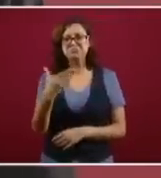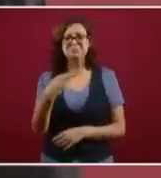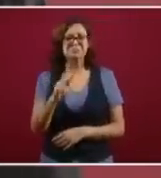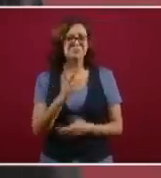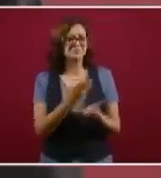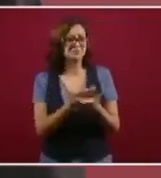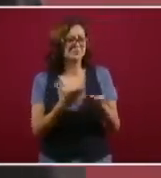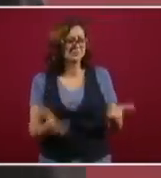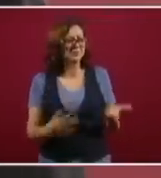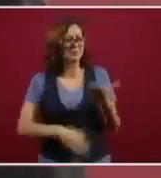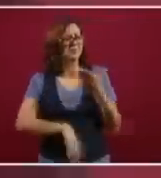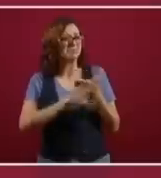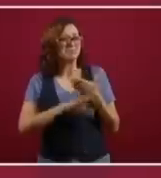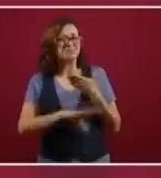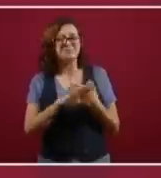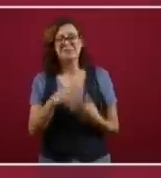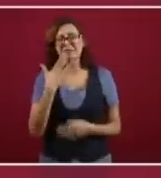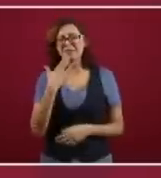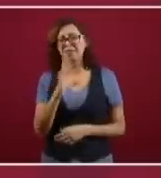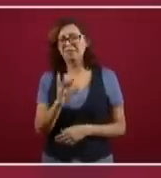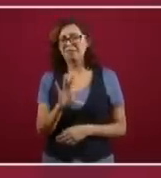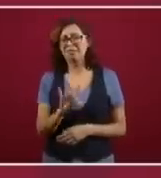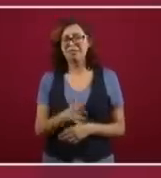insignificante. Estaba yo viendo en las redes,